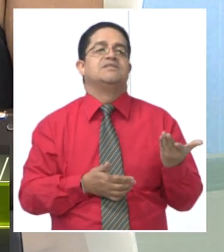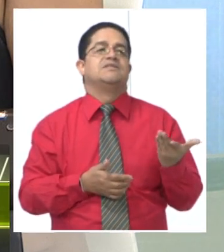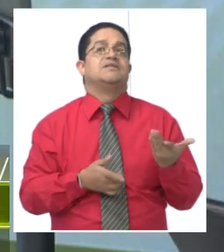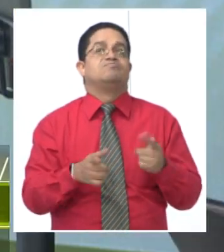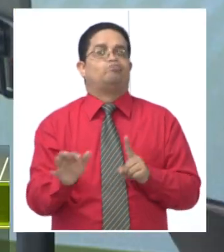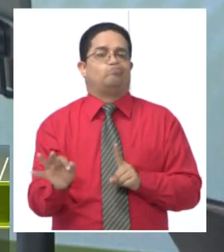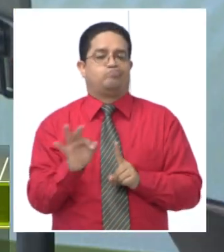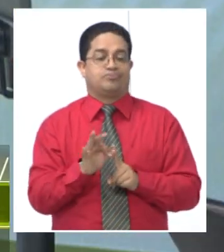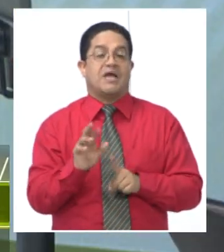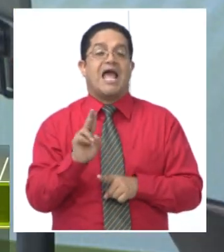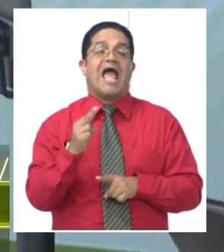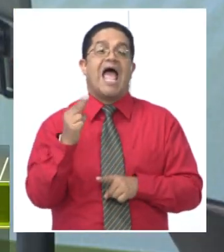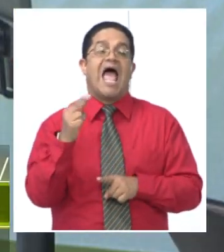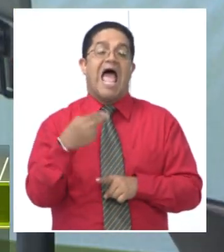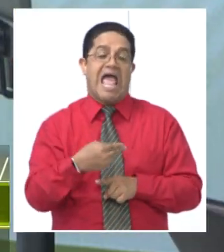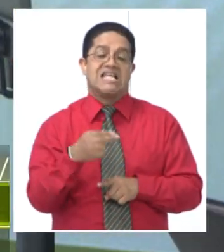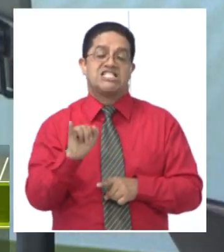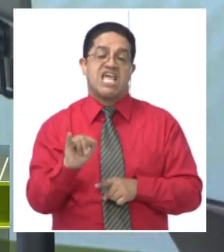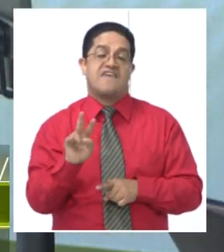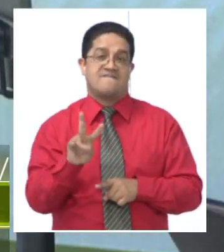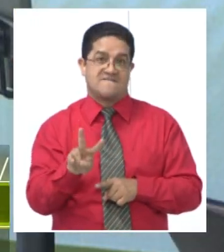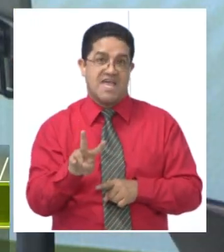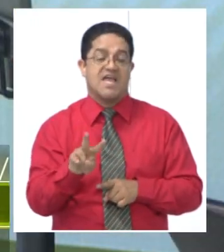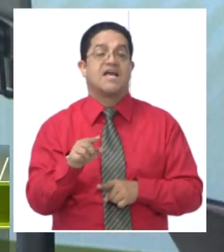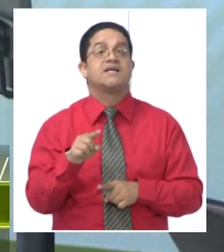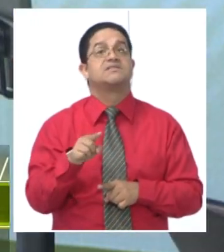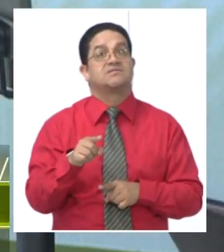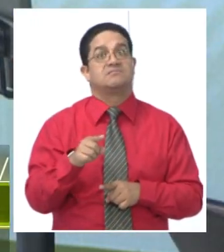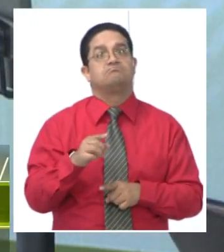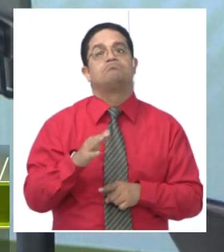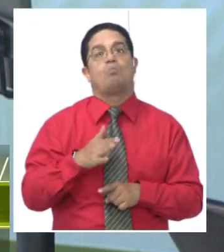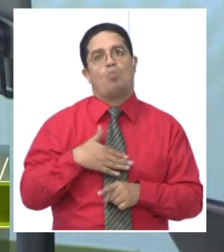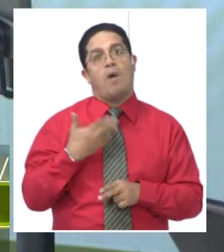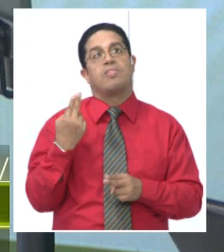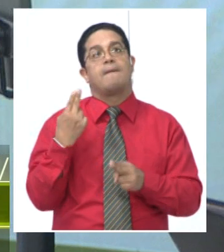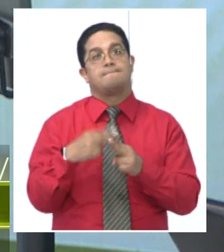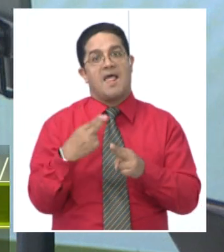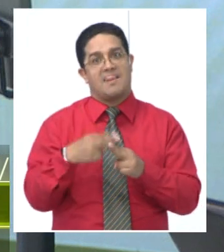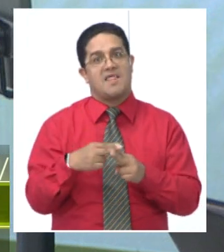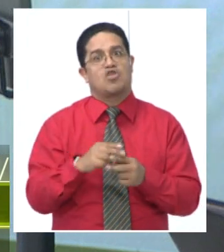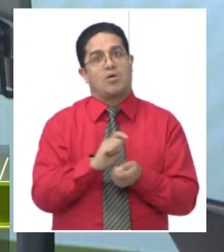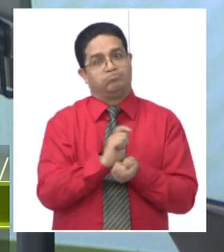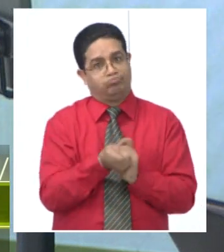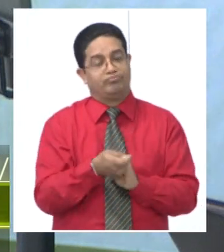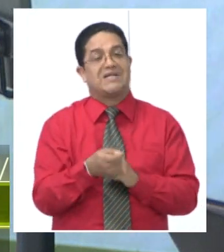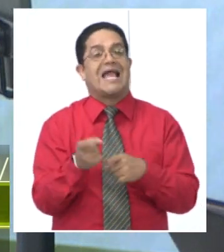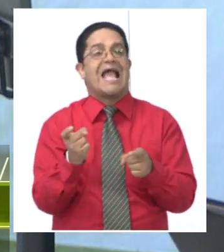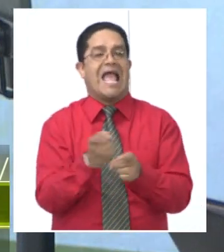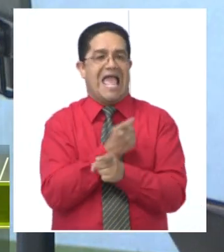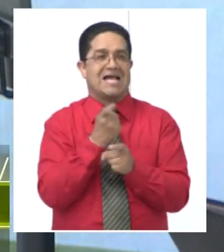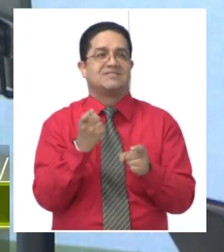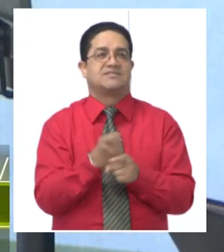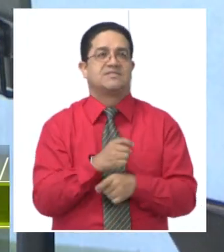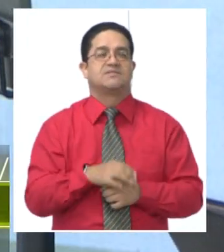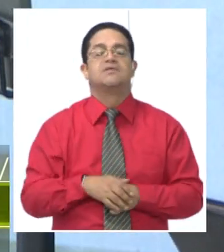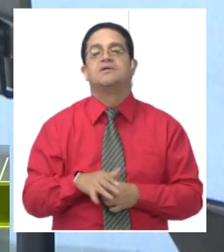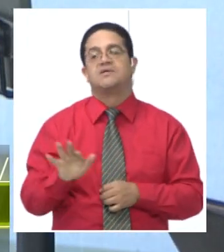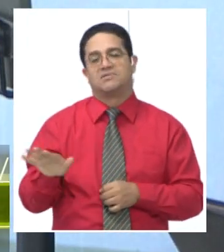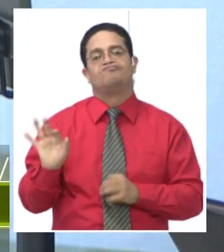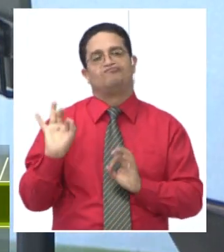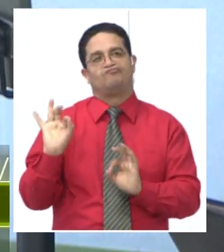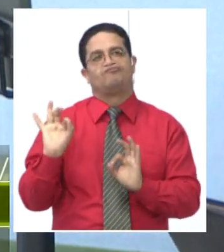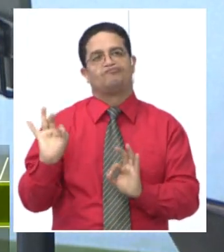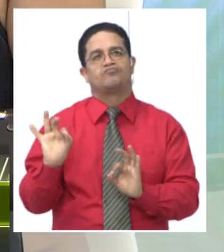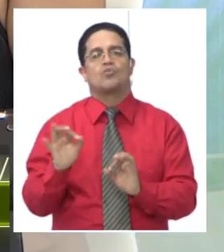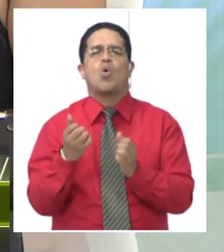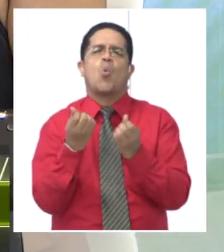Una paciente con HIV no tratado es una paciente con un altísimo riesgo de hacer cáncer de cuello uterino. Sí, esto sí hay que tomarlo en cuenta.